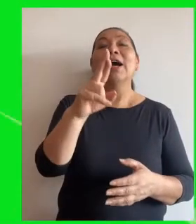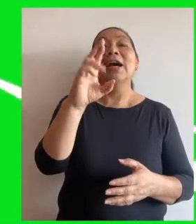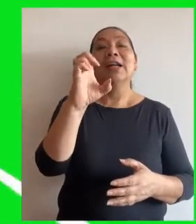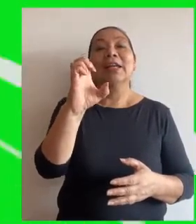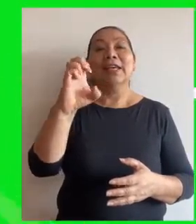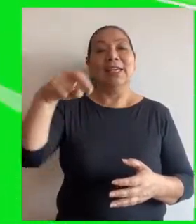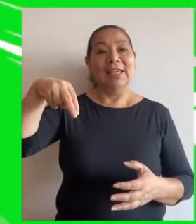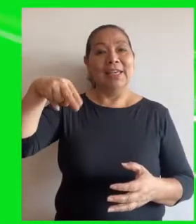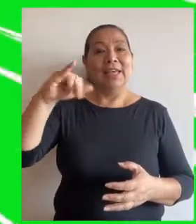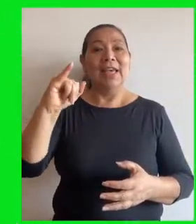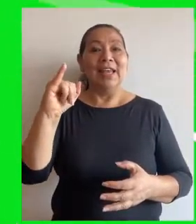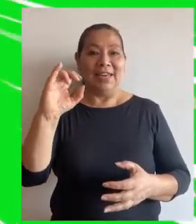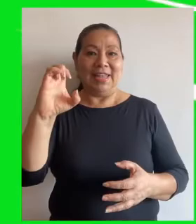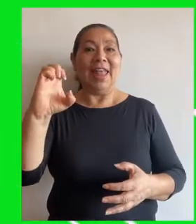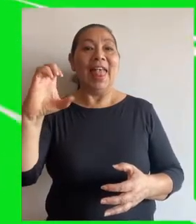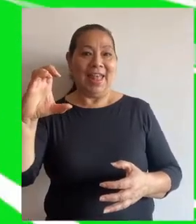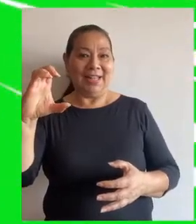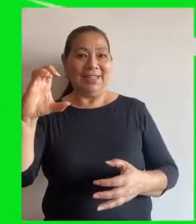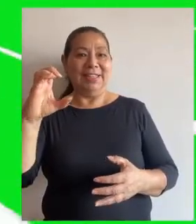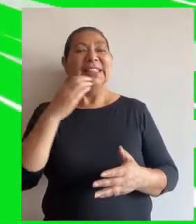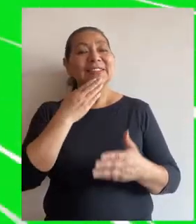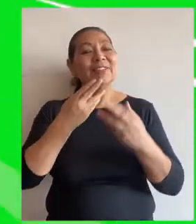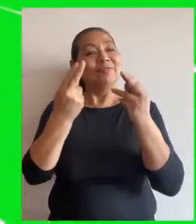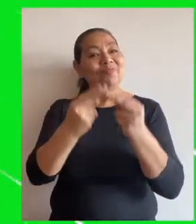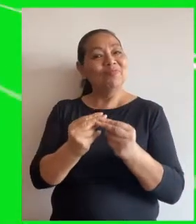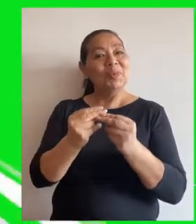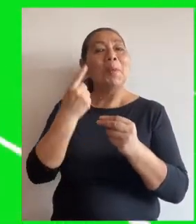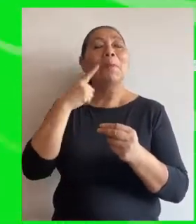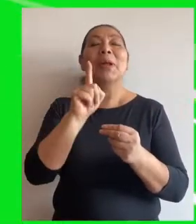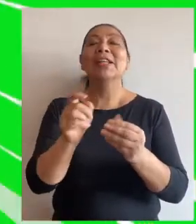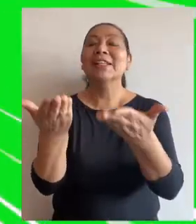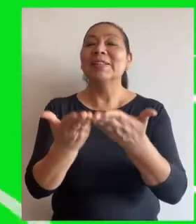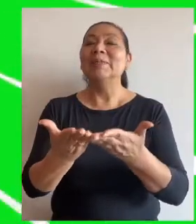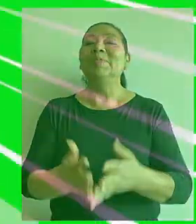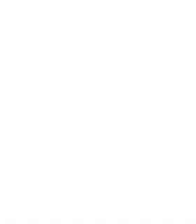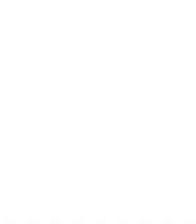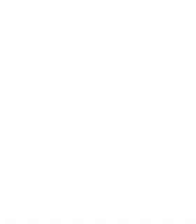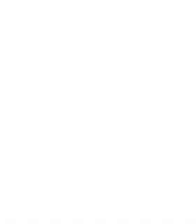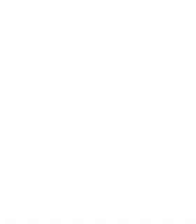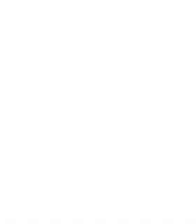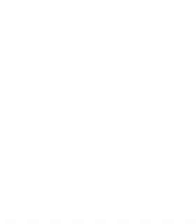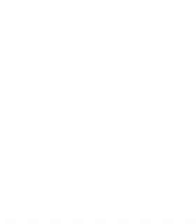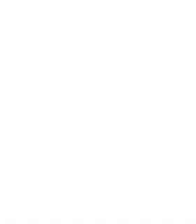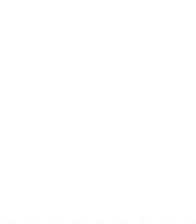OMPE, y al jefe del Registro Nacional de Identificación y Estado Civil, RENIEC.